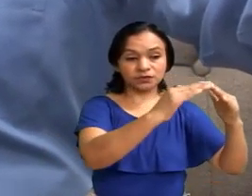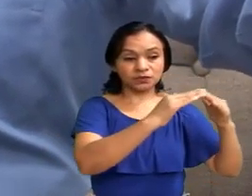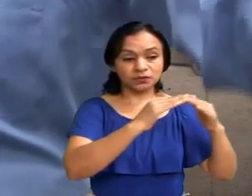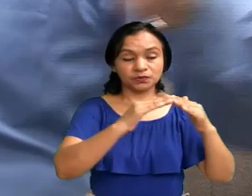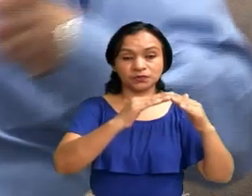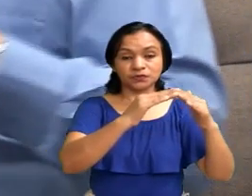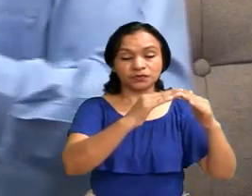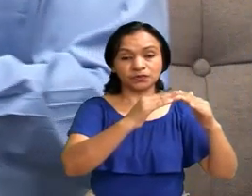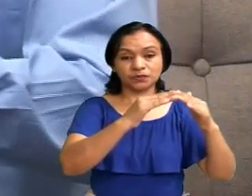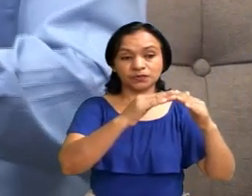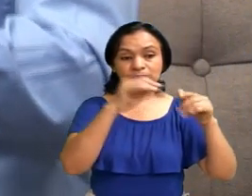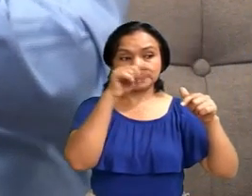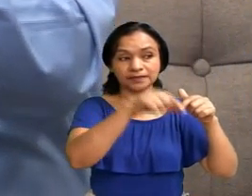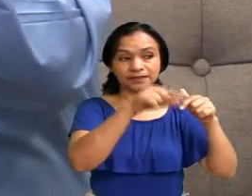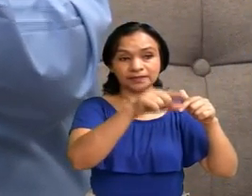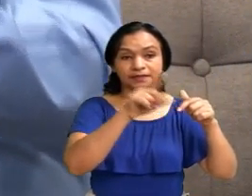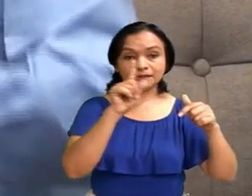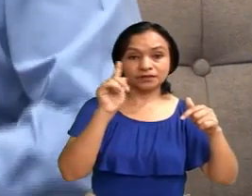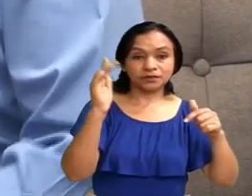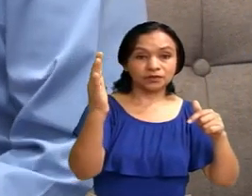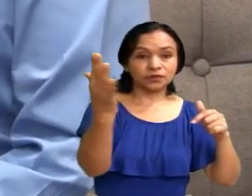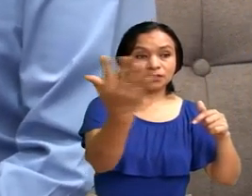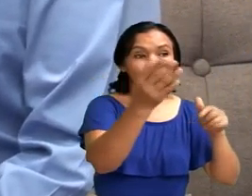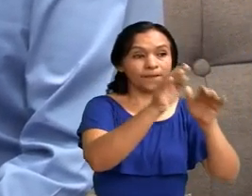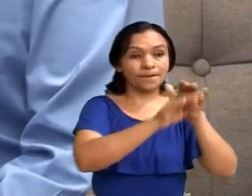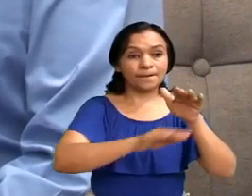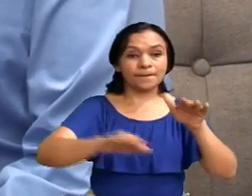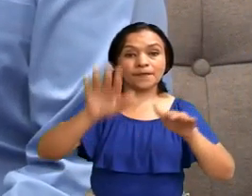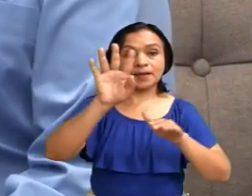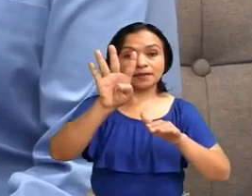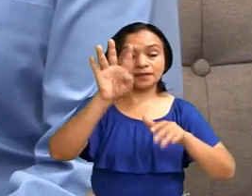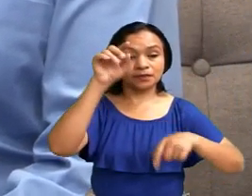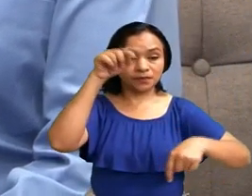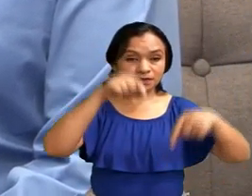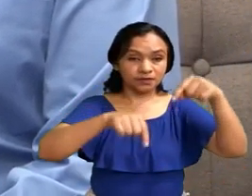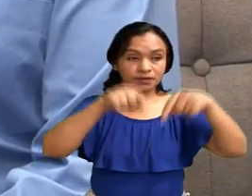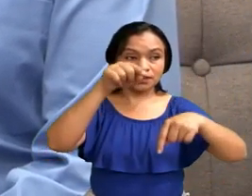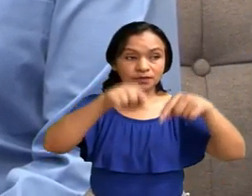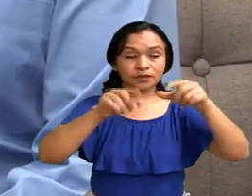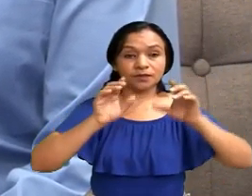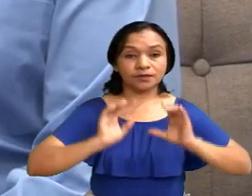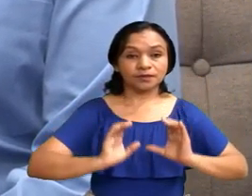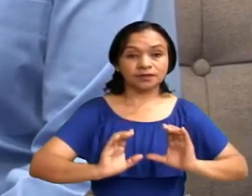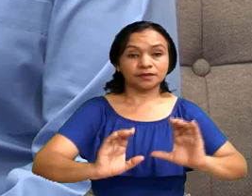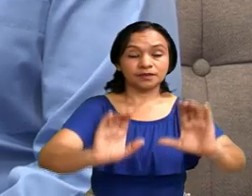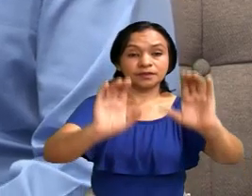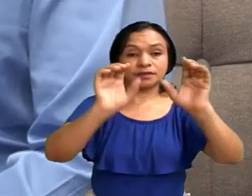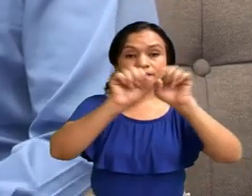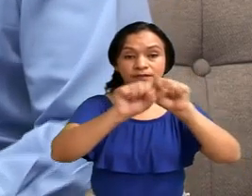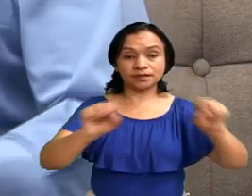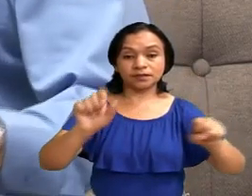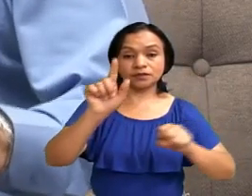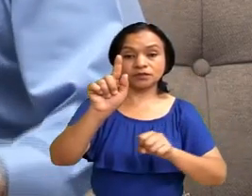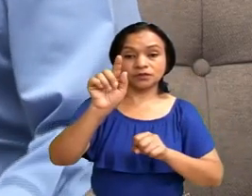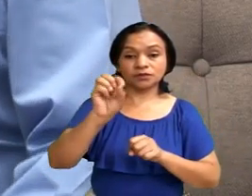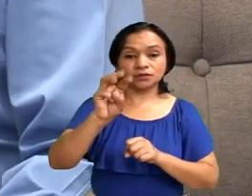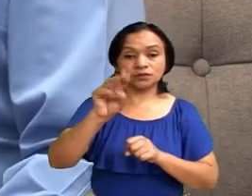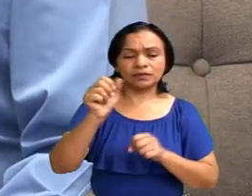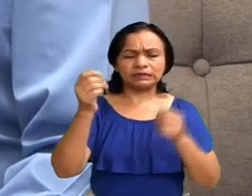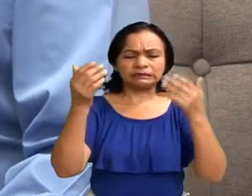izquierda y todos los más de cuatro kilómetros de la carretera que va para Santo Tomás a